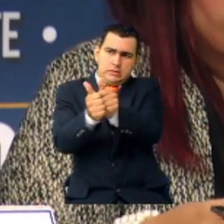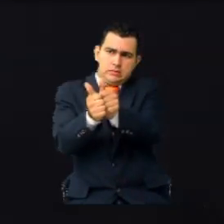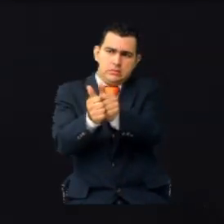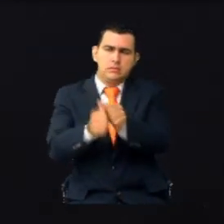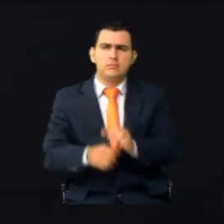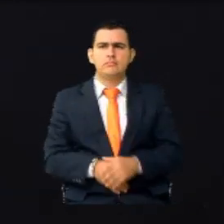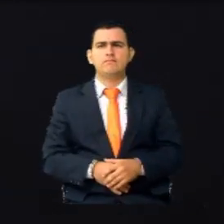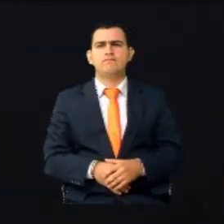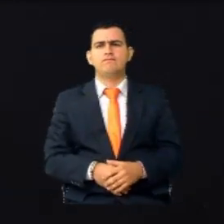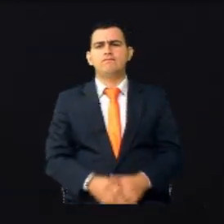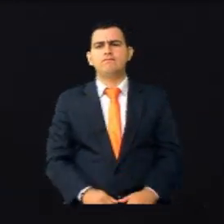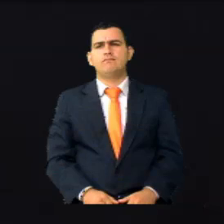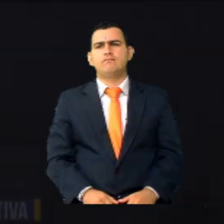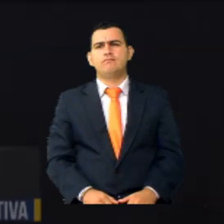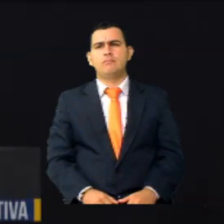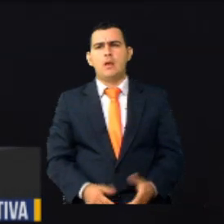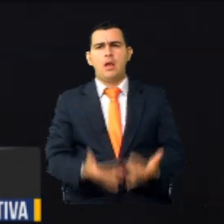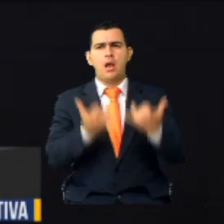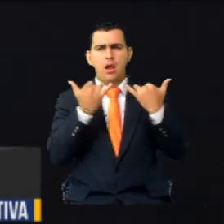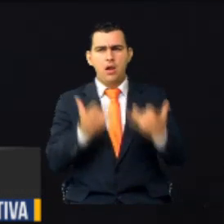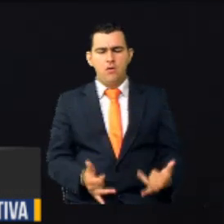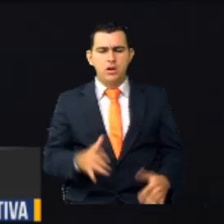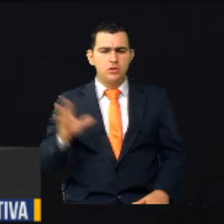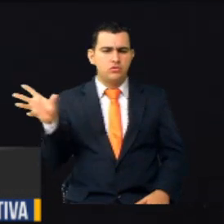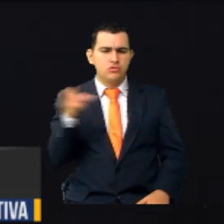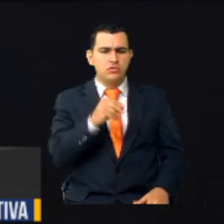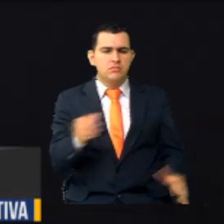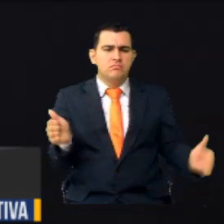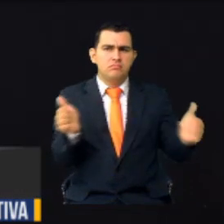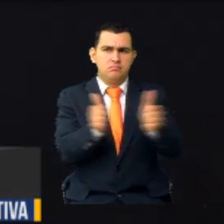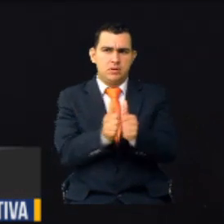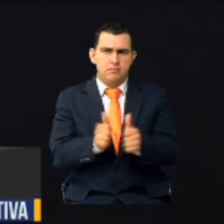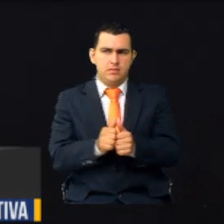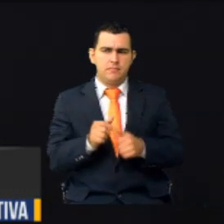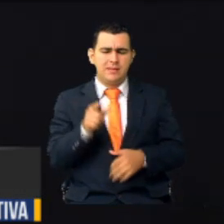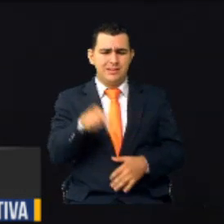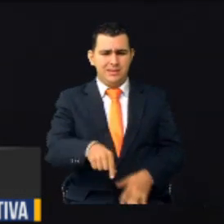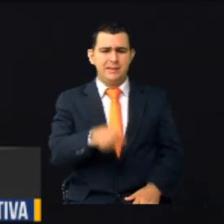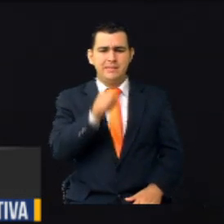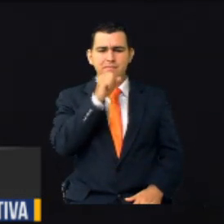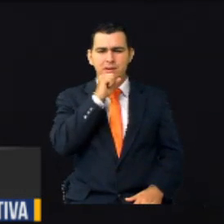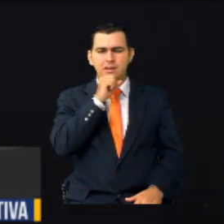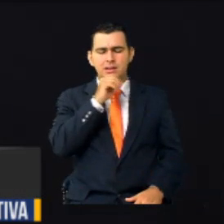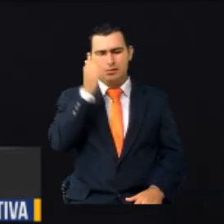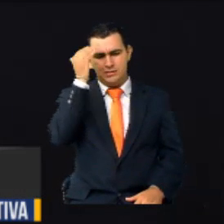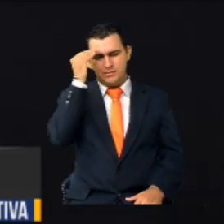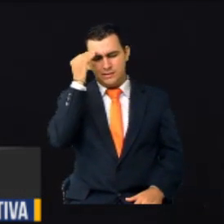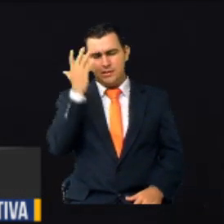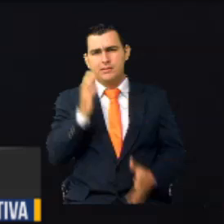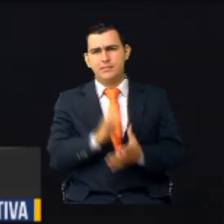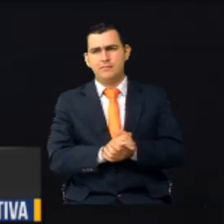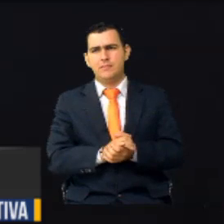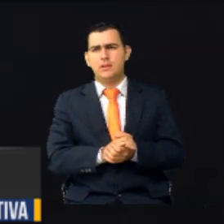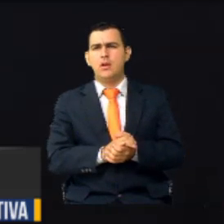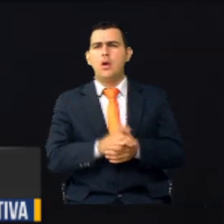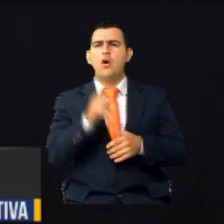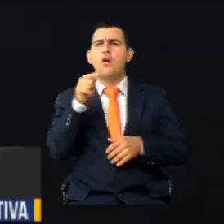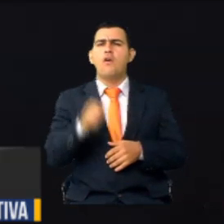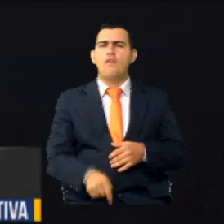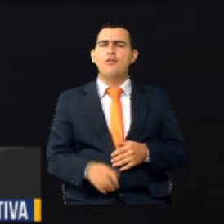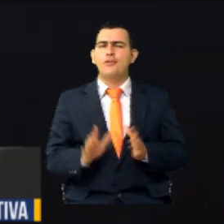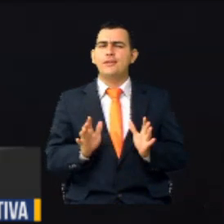Yo creo que hoy las alianzas están fundamentadas sobre componendas. La ciudadanía de Barrancabermeja se ha dado cuenta que hoy las famosas alianzas